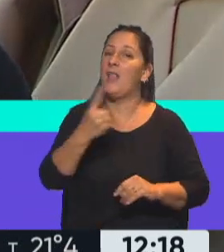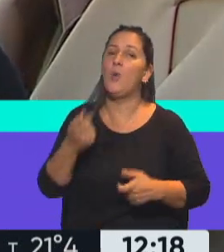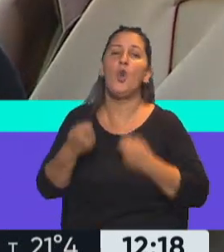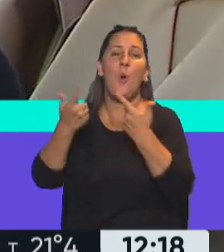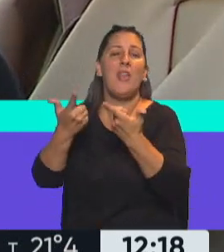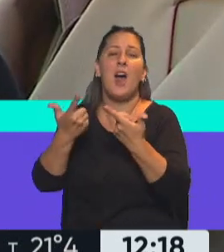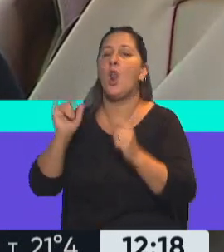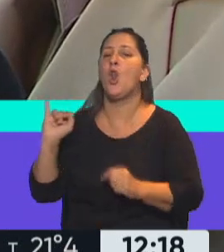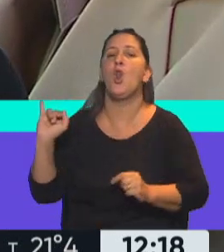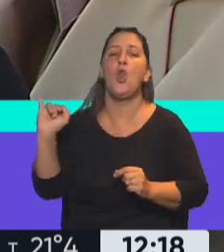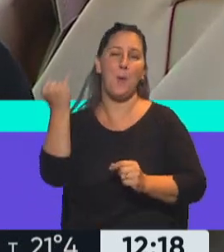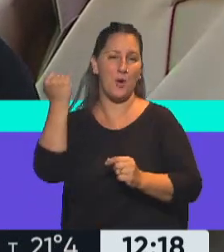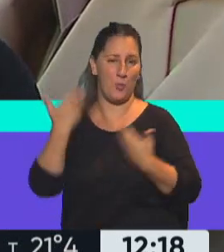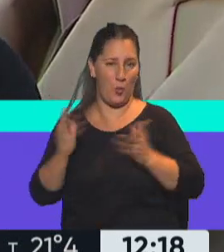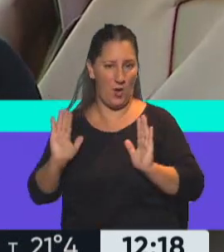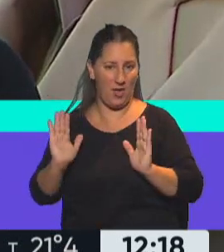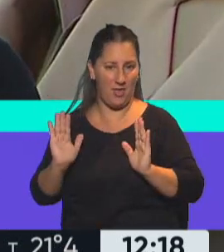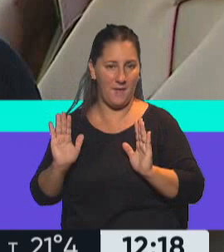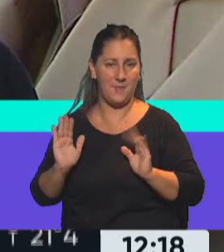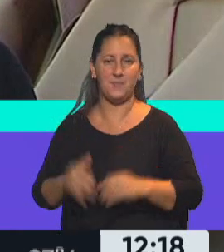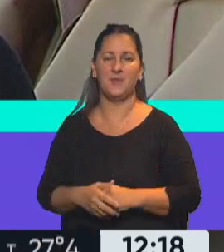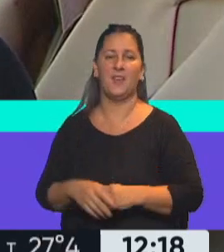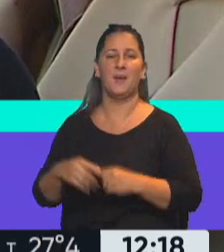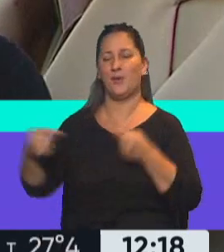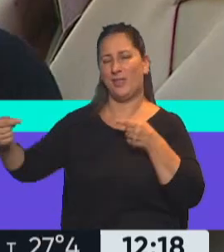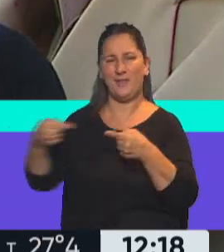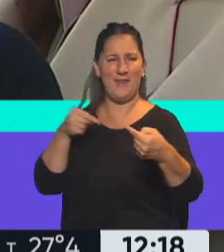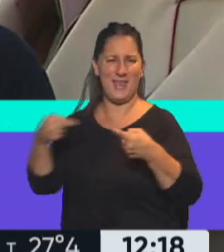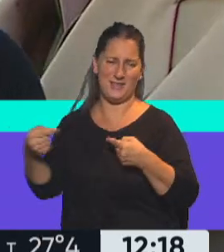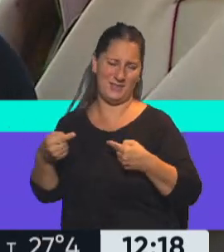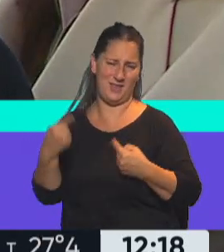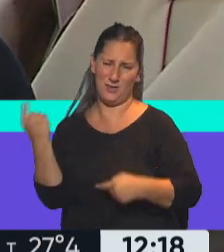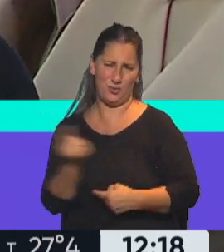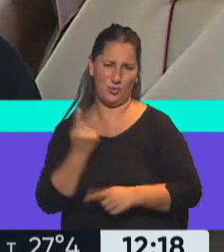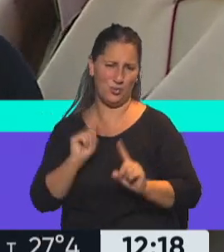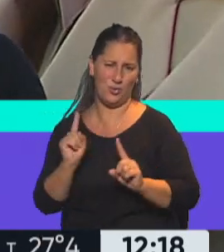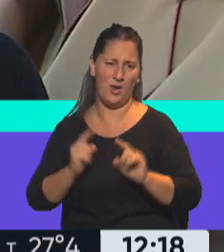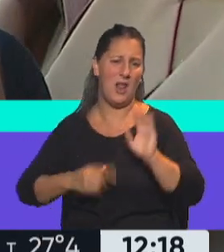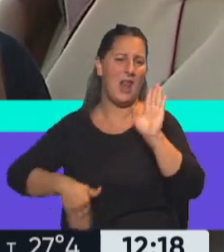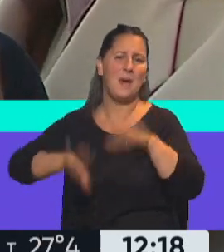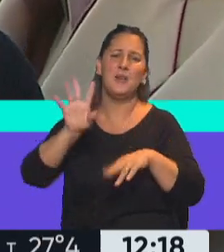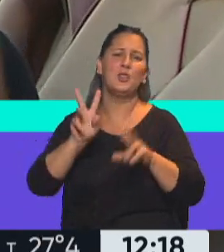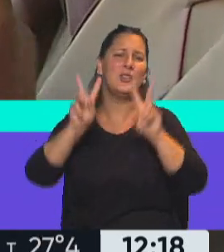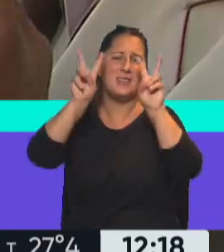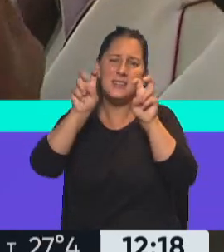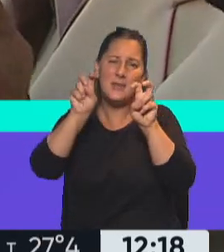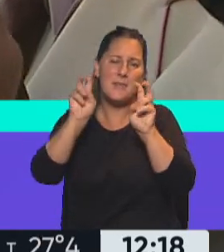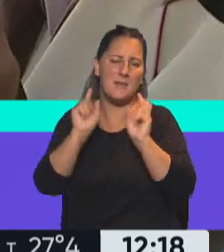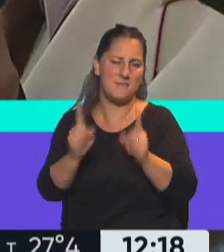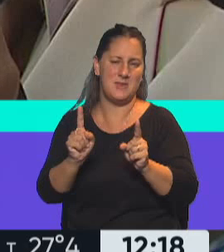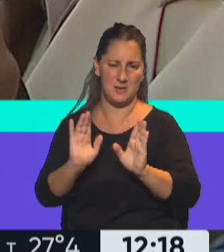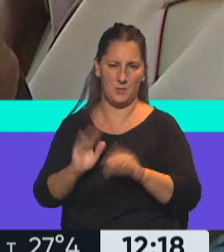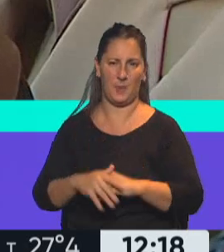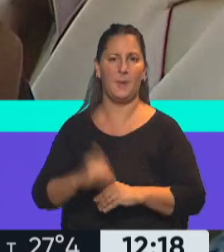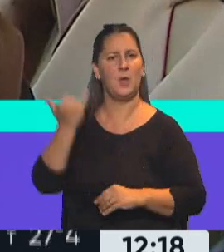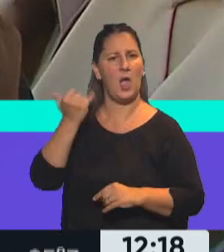tema. No va a haber diferencia entre nosotros por este tema, porque en la mayoría de los temas existen este tipo de disidencia. Pero hay senadores que